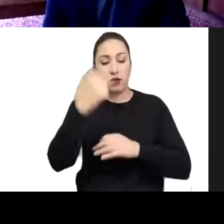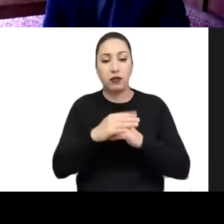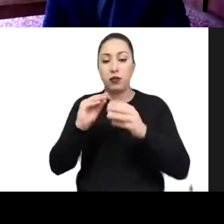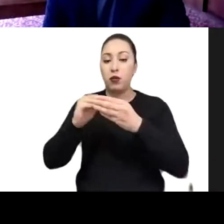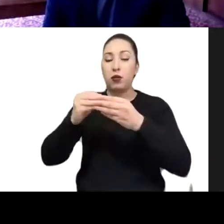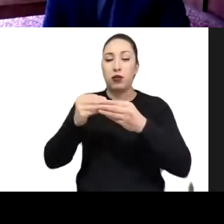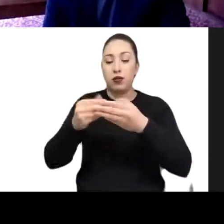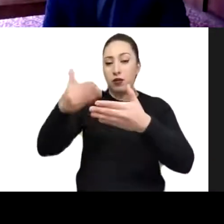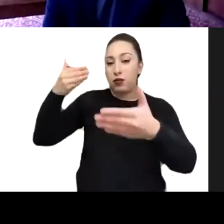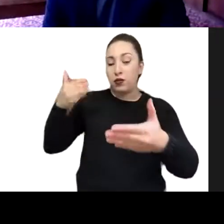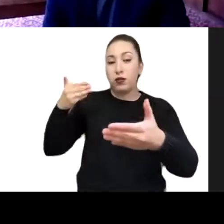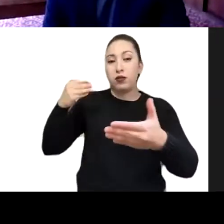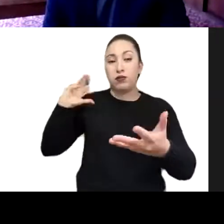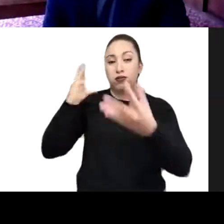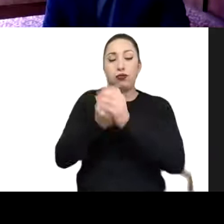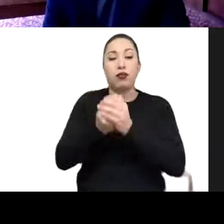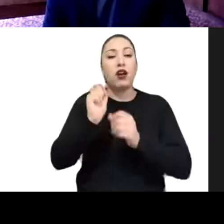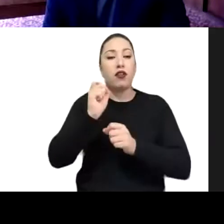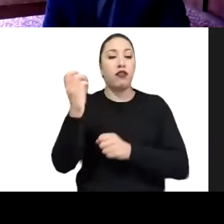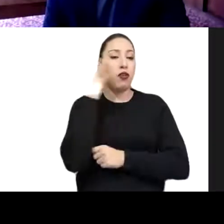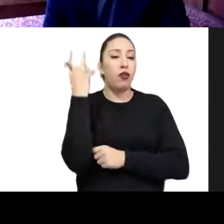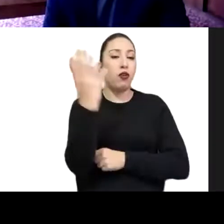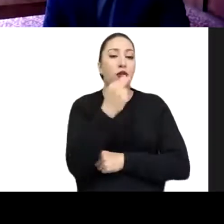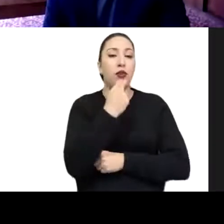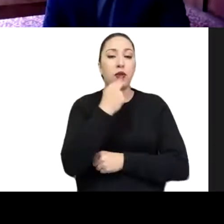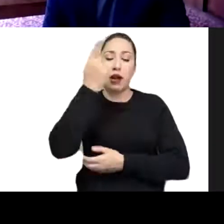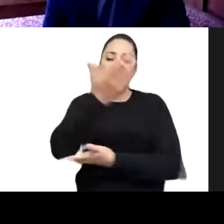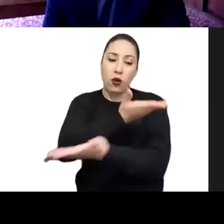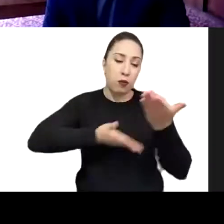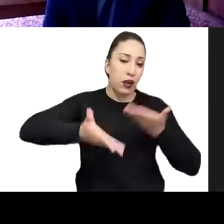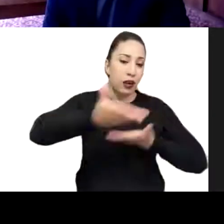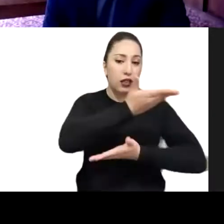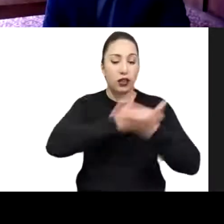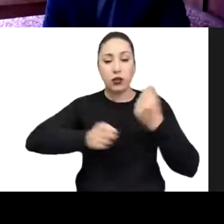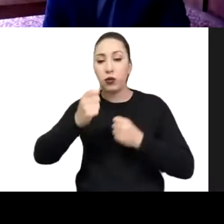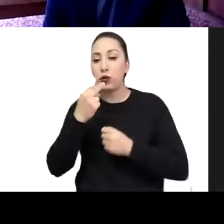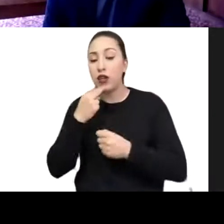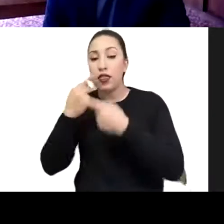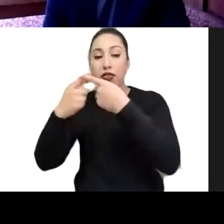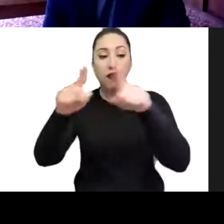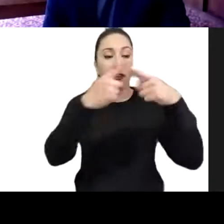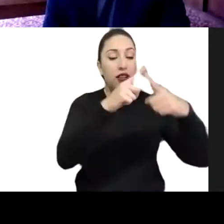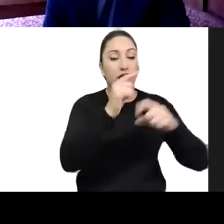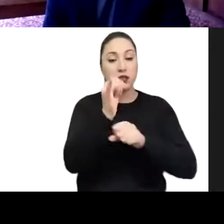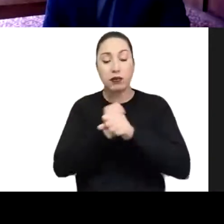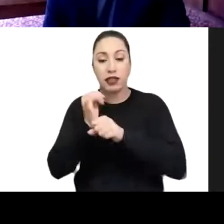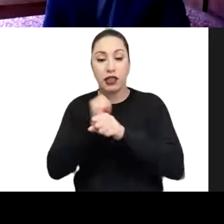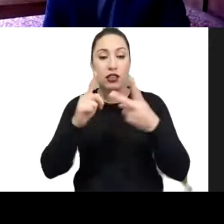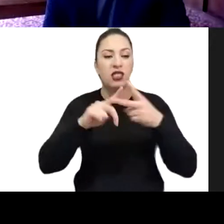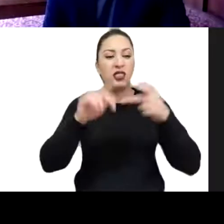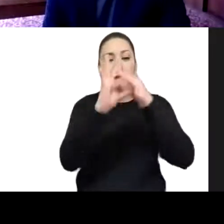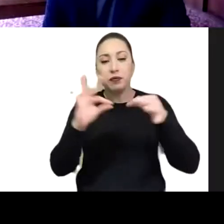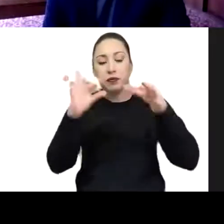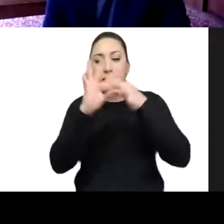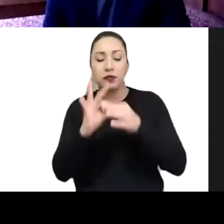dedicados a alentar un diálogo constructivo que permita recoger investigaciones,